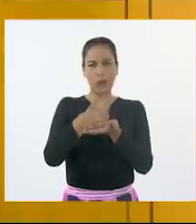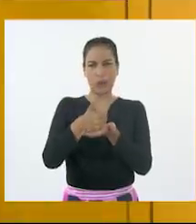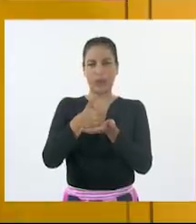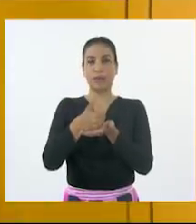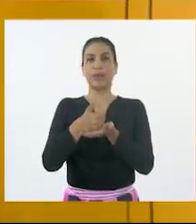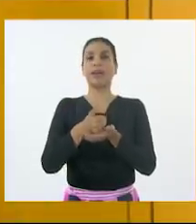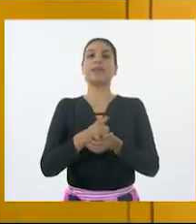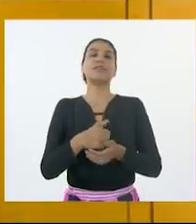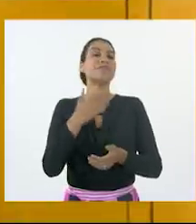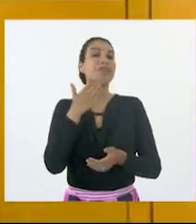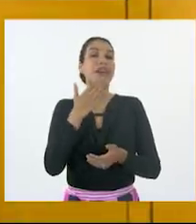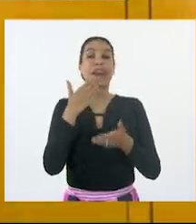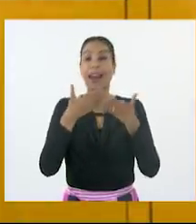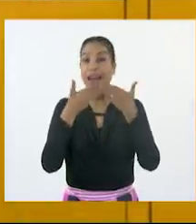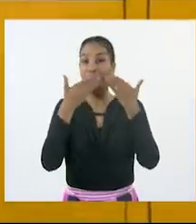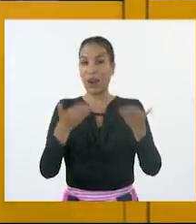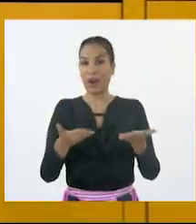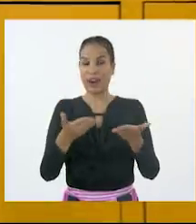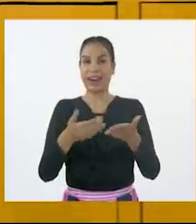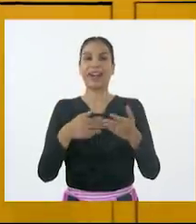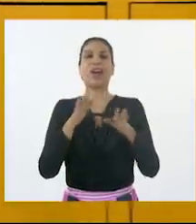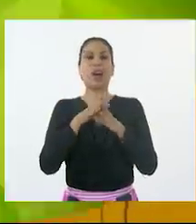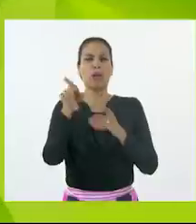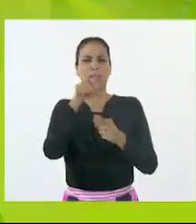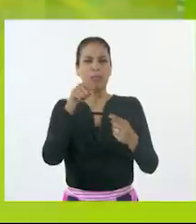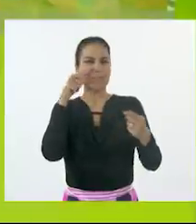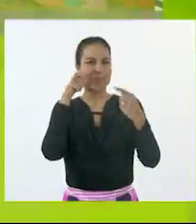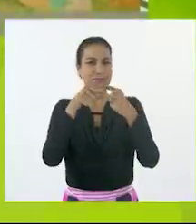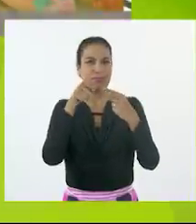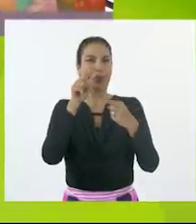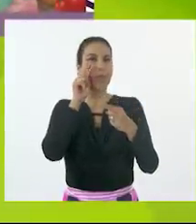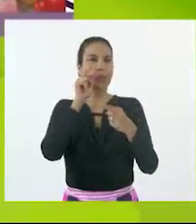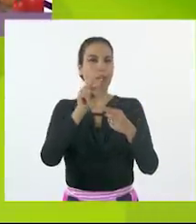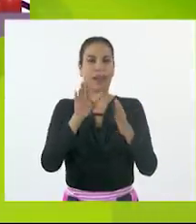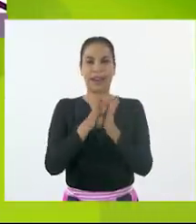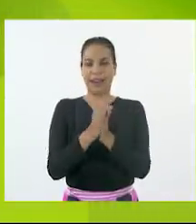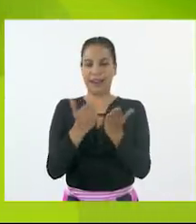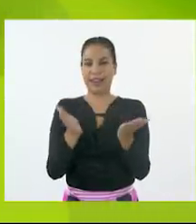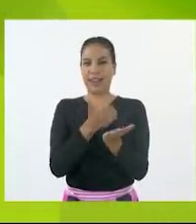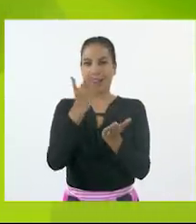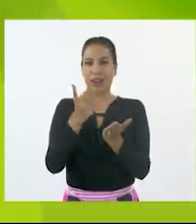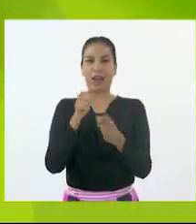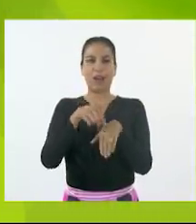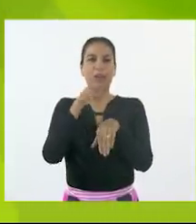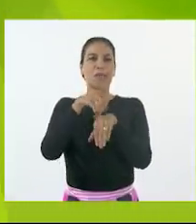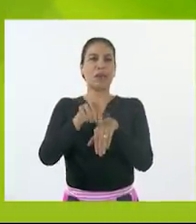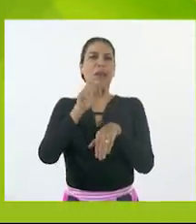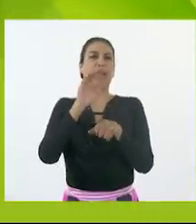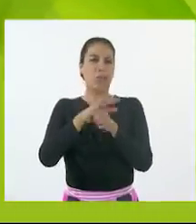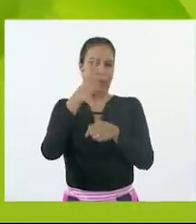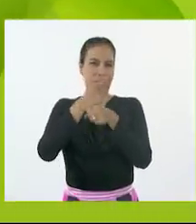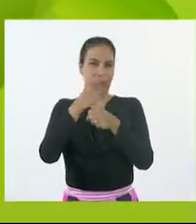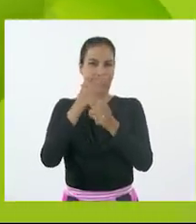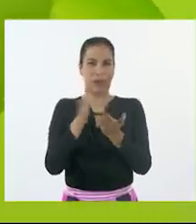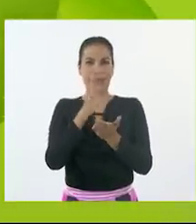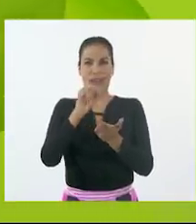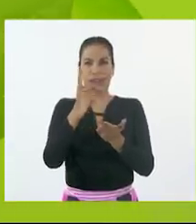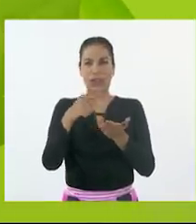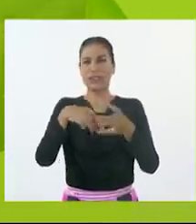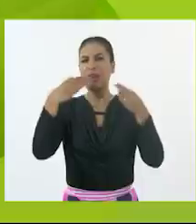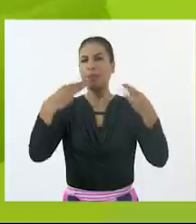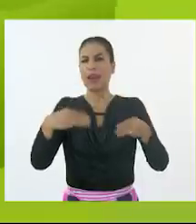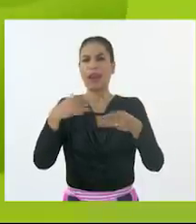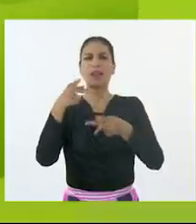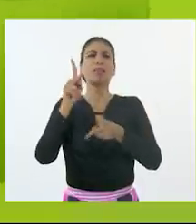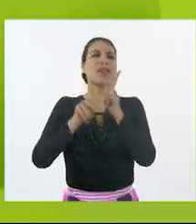acompañe. Muy bien, ahora vamos a hacer un reto. Observa el libro Mi Álbum de Primero, página 32, Mercado. Comenta